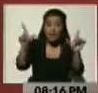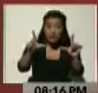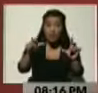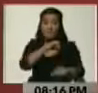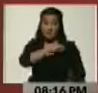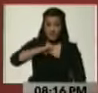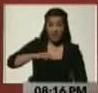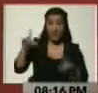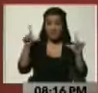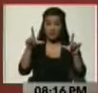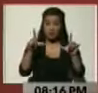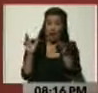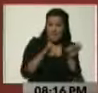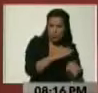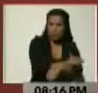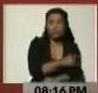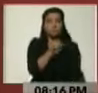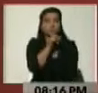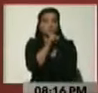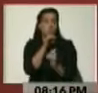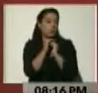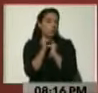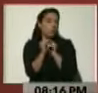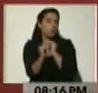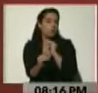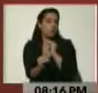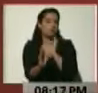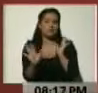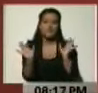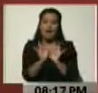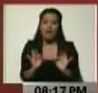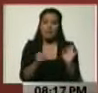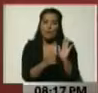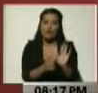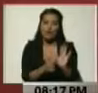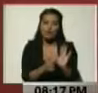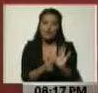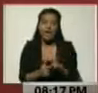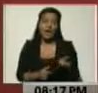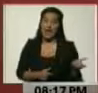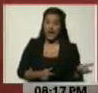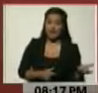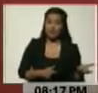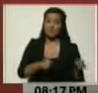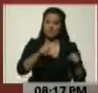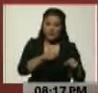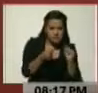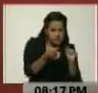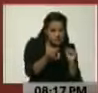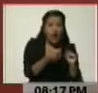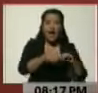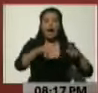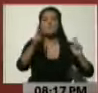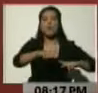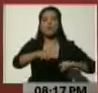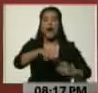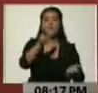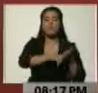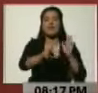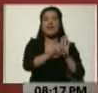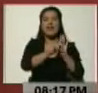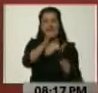Calladito, se apuraron para aprobar la ley de amnesia criminal. Es una burla al pueblo de Venezuela y al